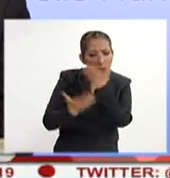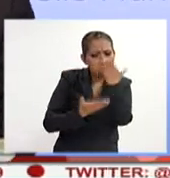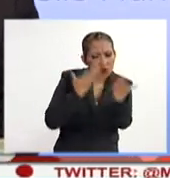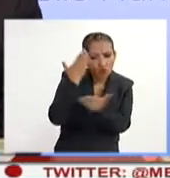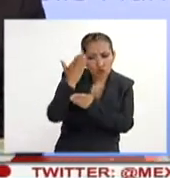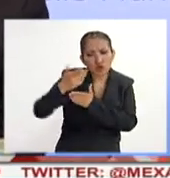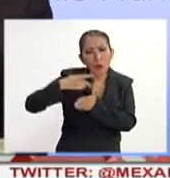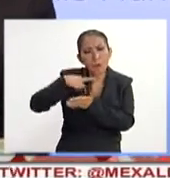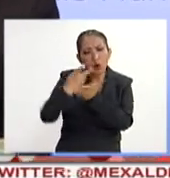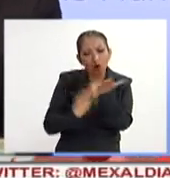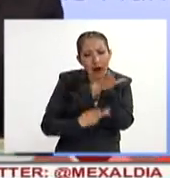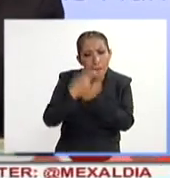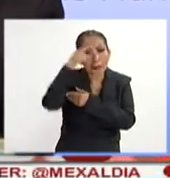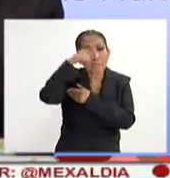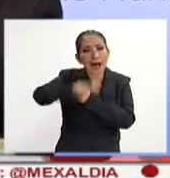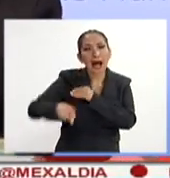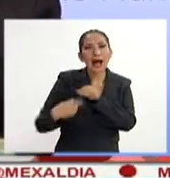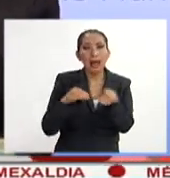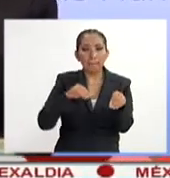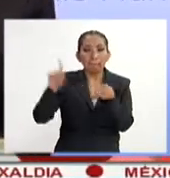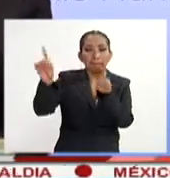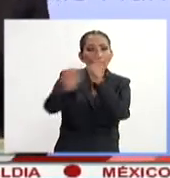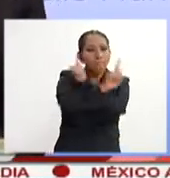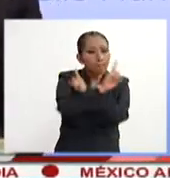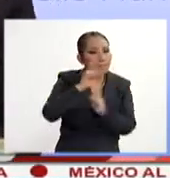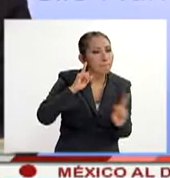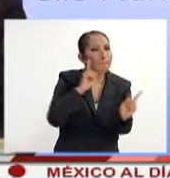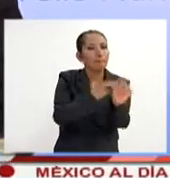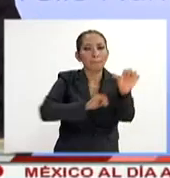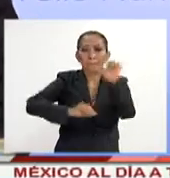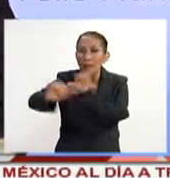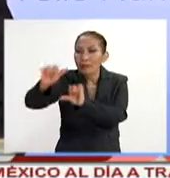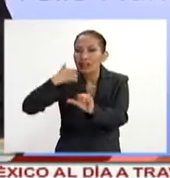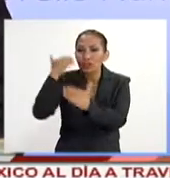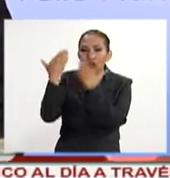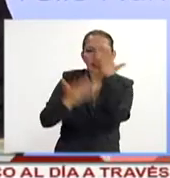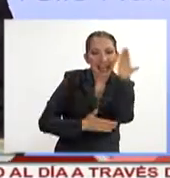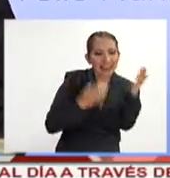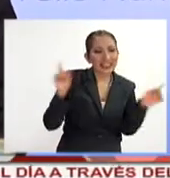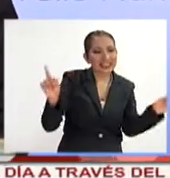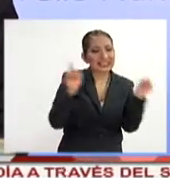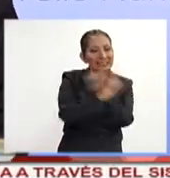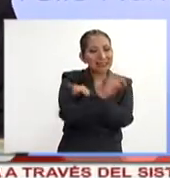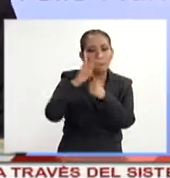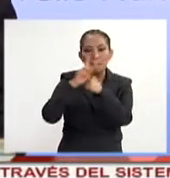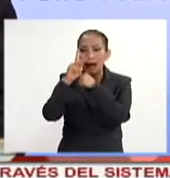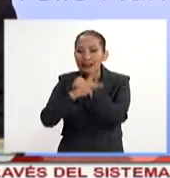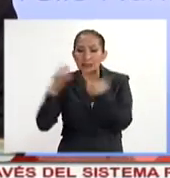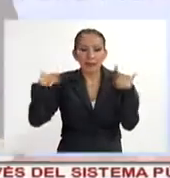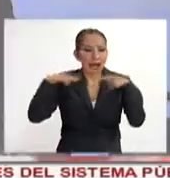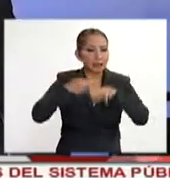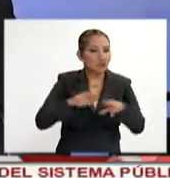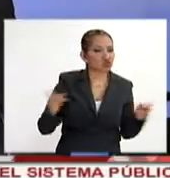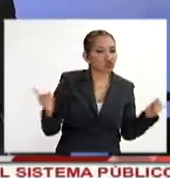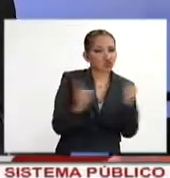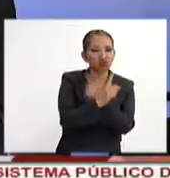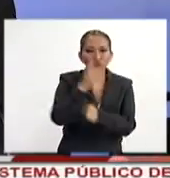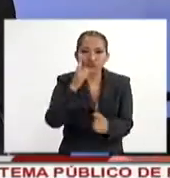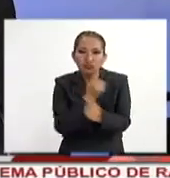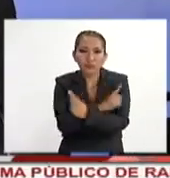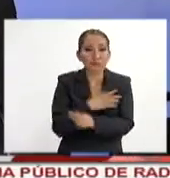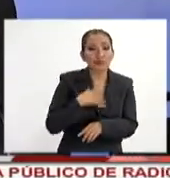que fomenten la movilidad estudiantil, la movilidad entre estudiantes y entre docentes.